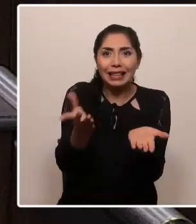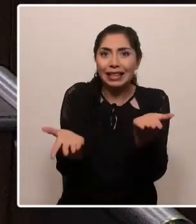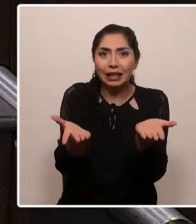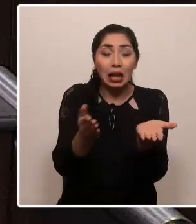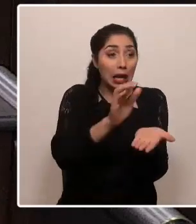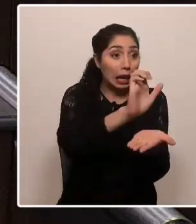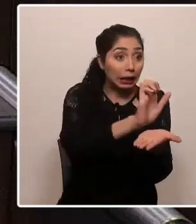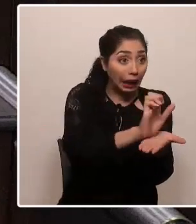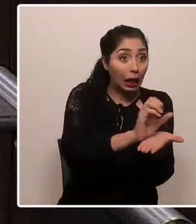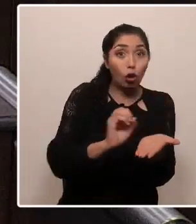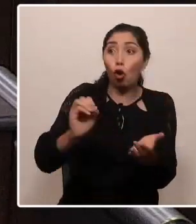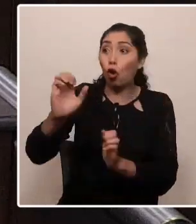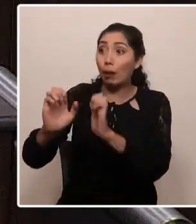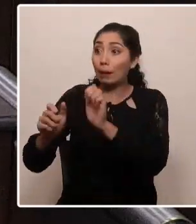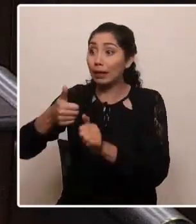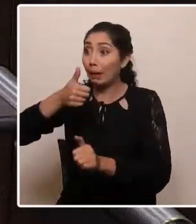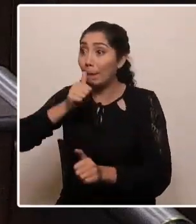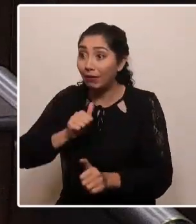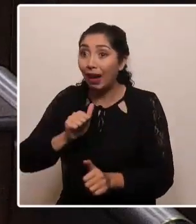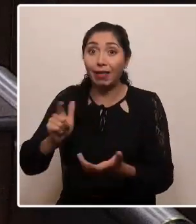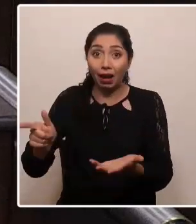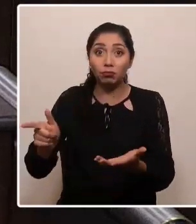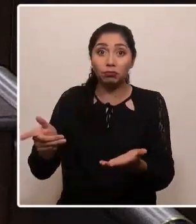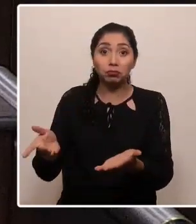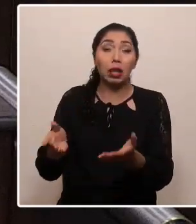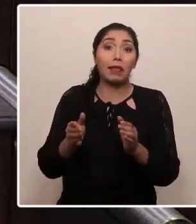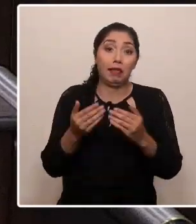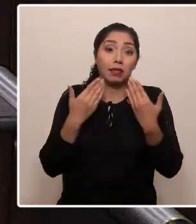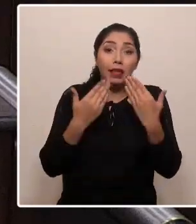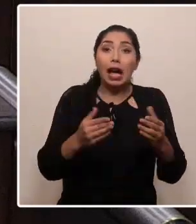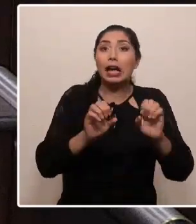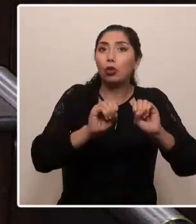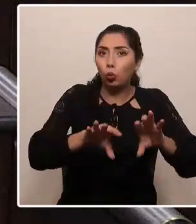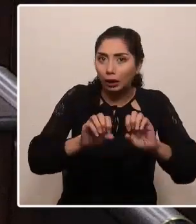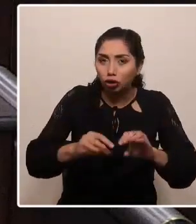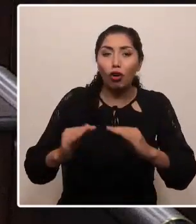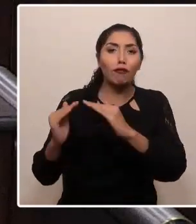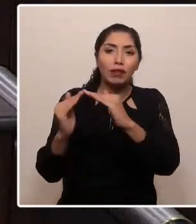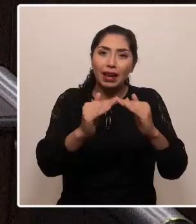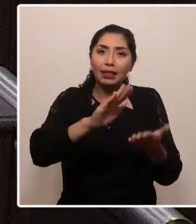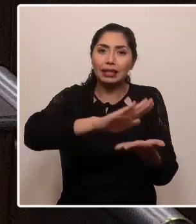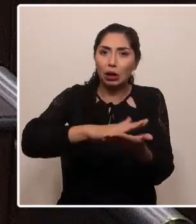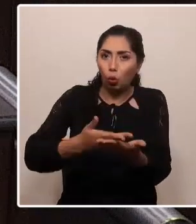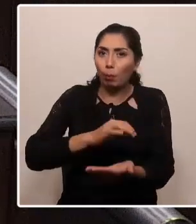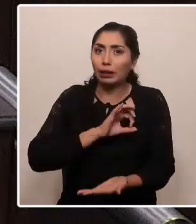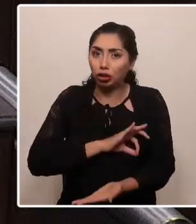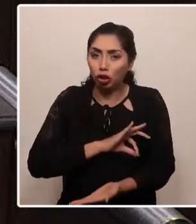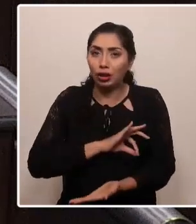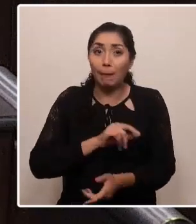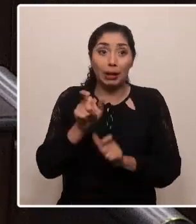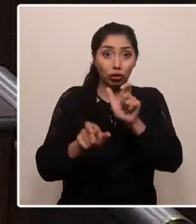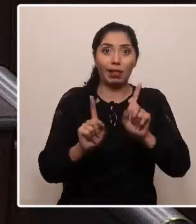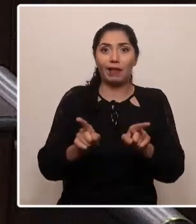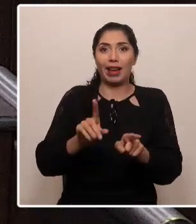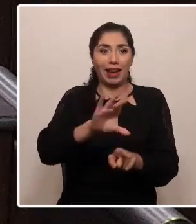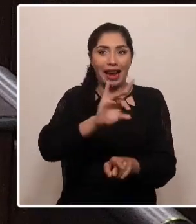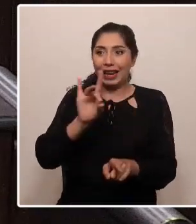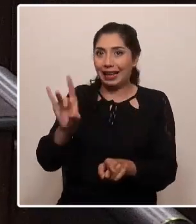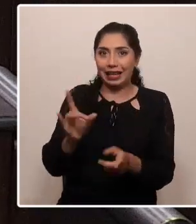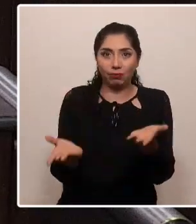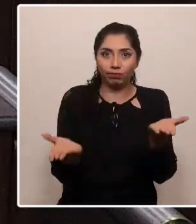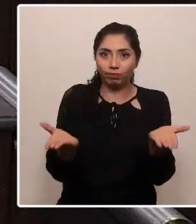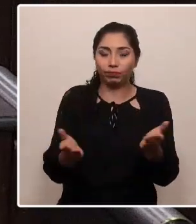un particular le da educación, vivienda, salud o pensiones. Además de lo anterior, me parece